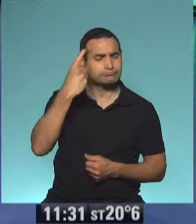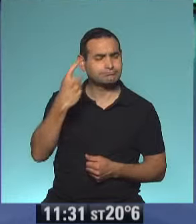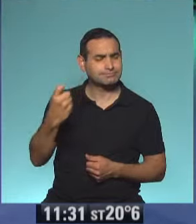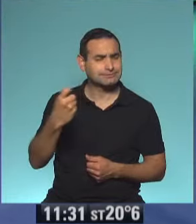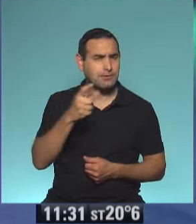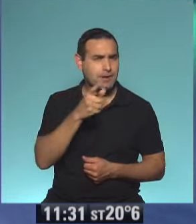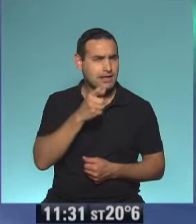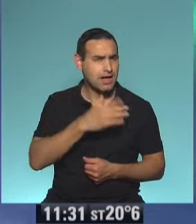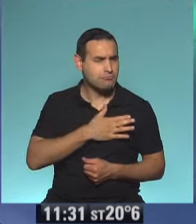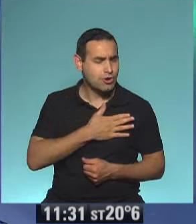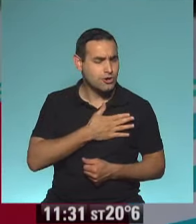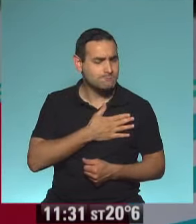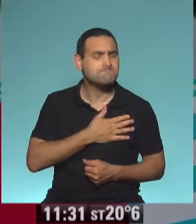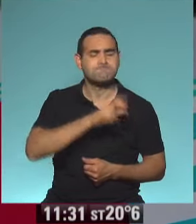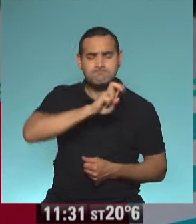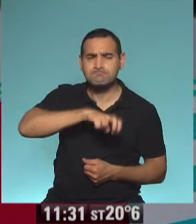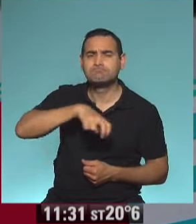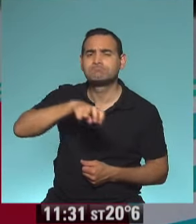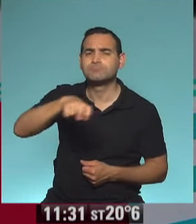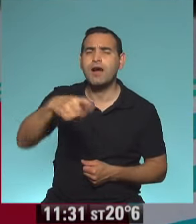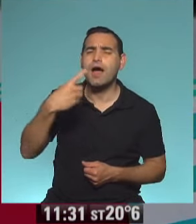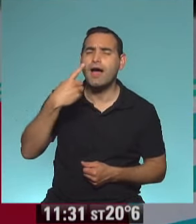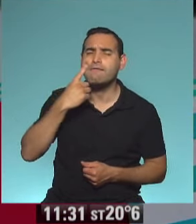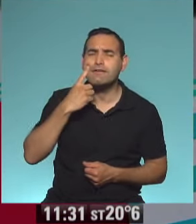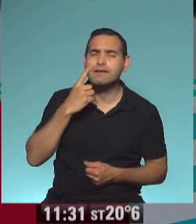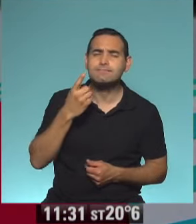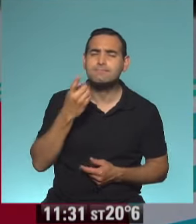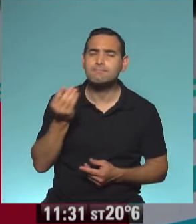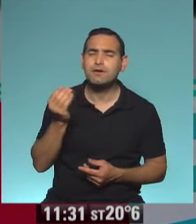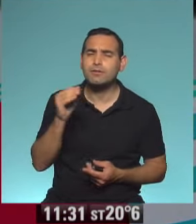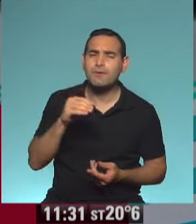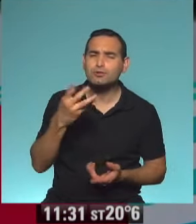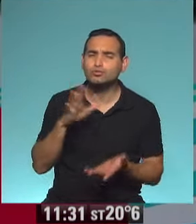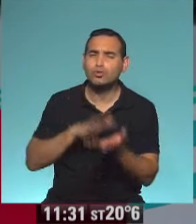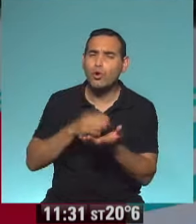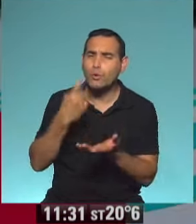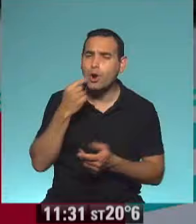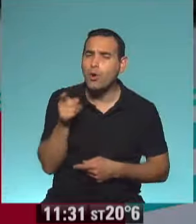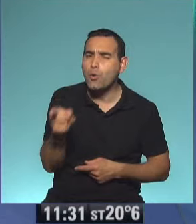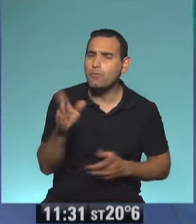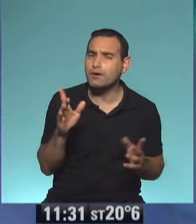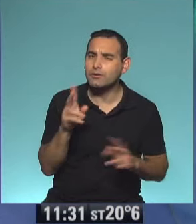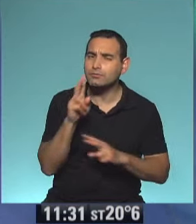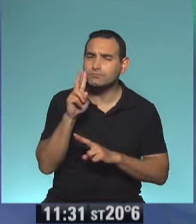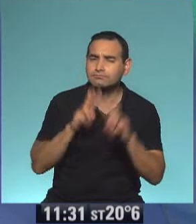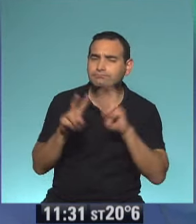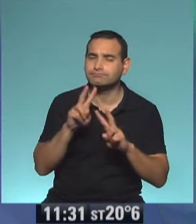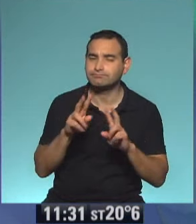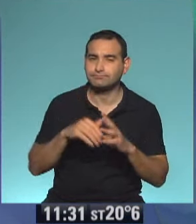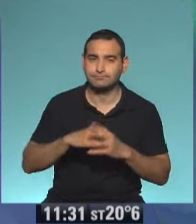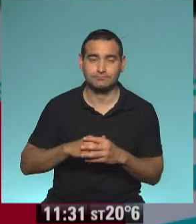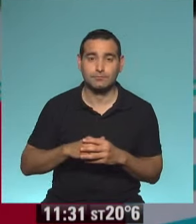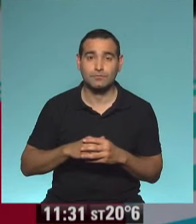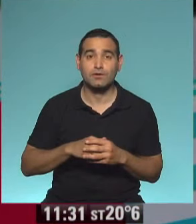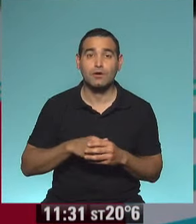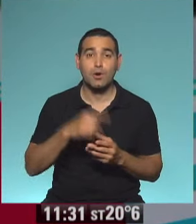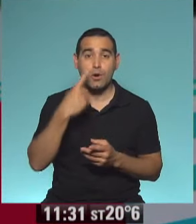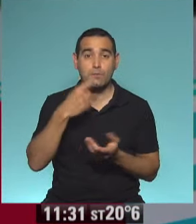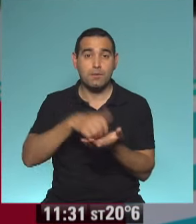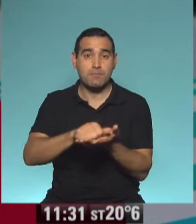amor, marchó hacia el pueblo dispuesta a averiguar algo más sobre su extraño enamorado. Preguntó al